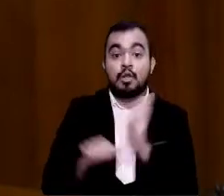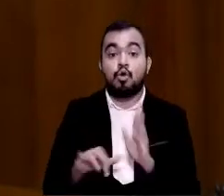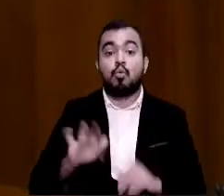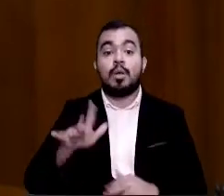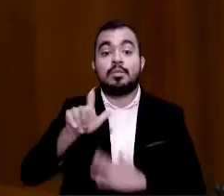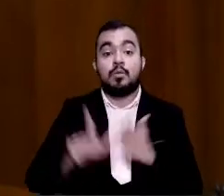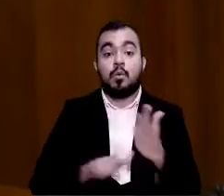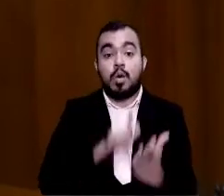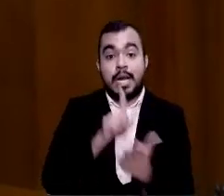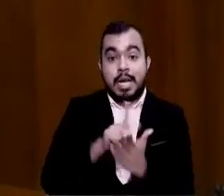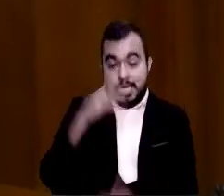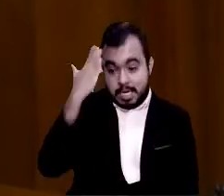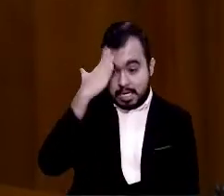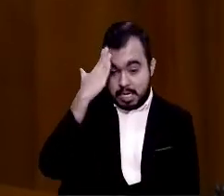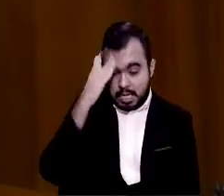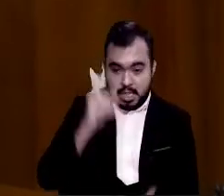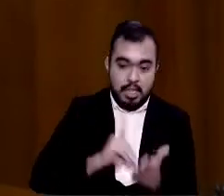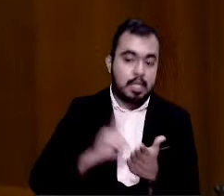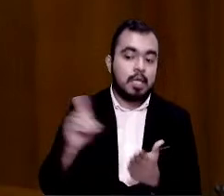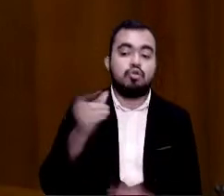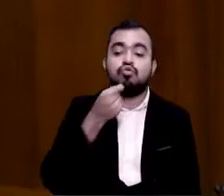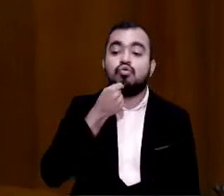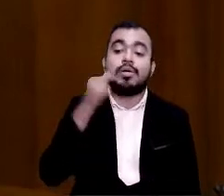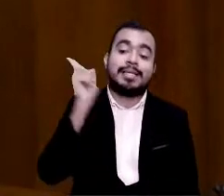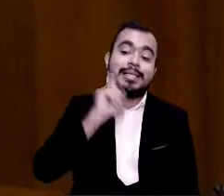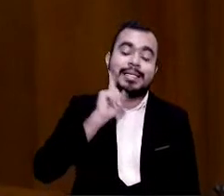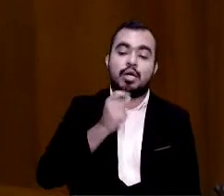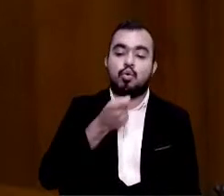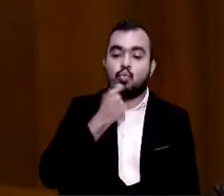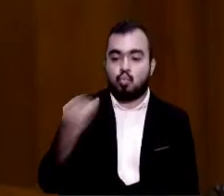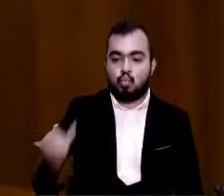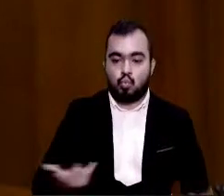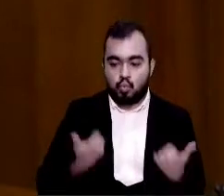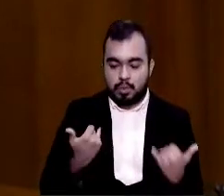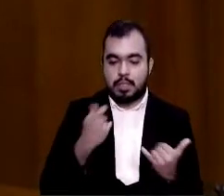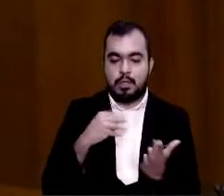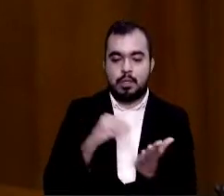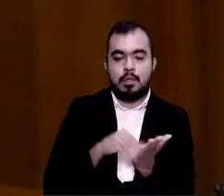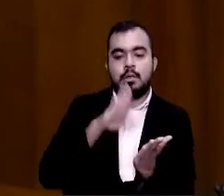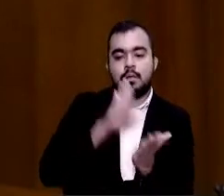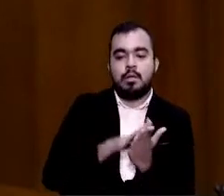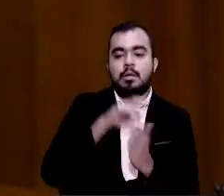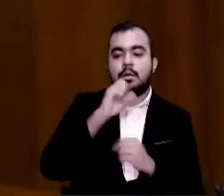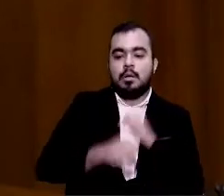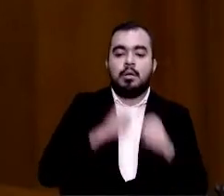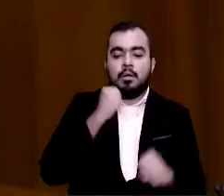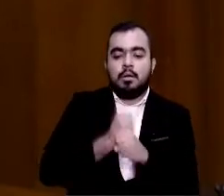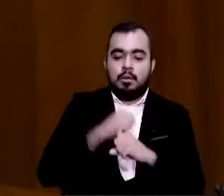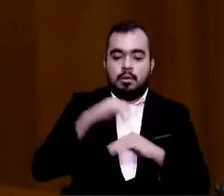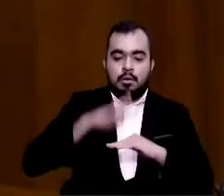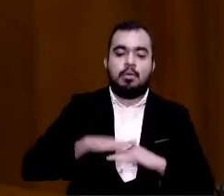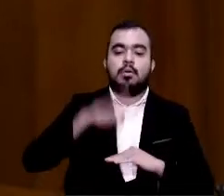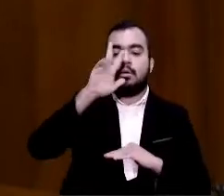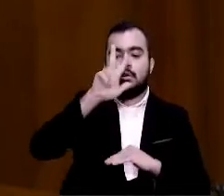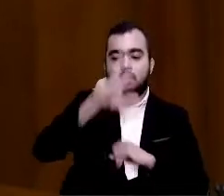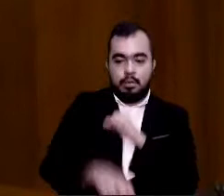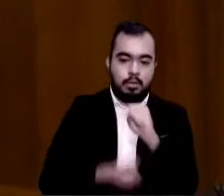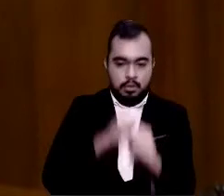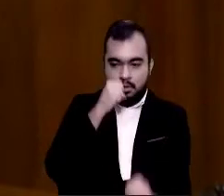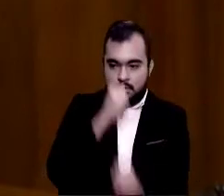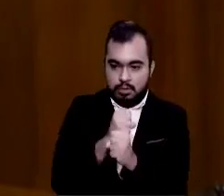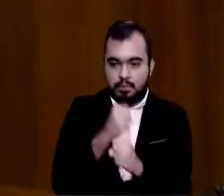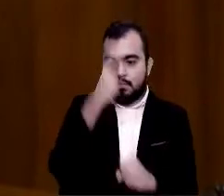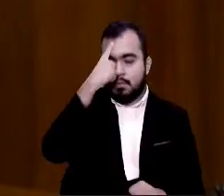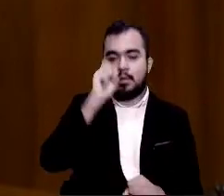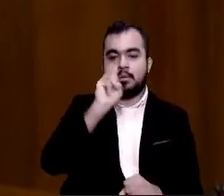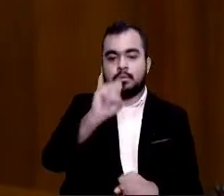Ley General de los Derechos de Niñas, Niños y Adolescentes y establecer como edad mínima para contraer matrimonio los 18 años, para